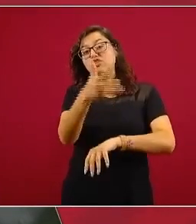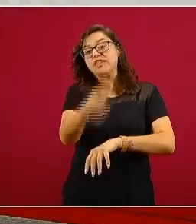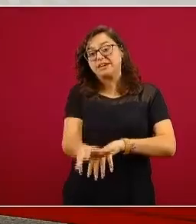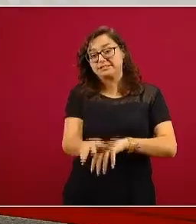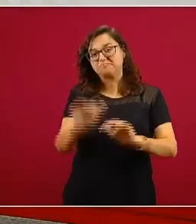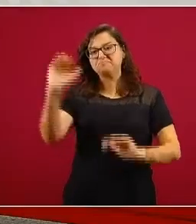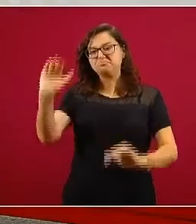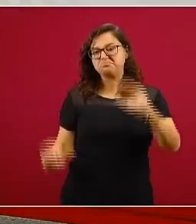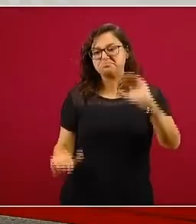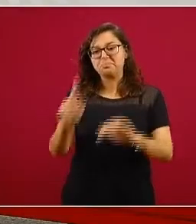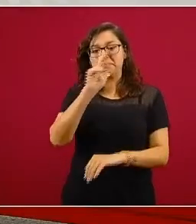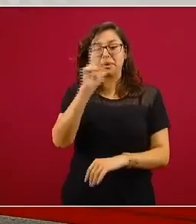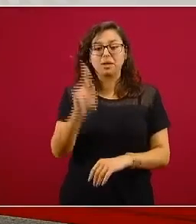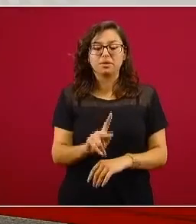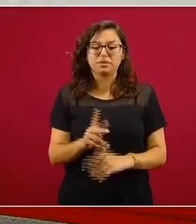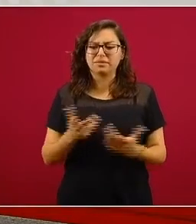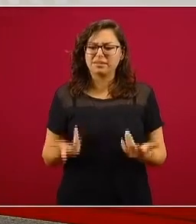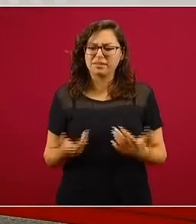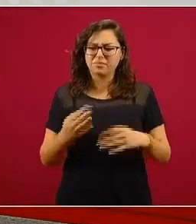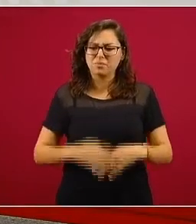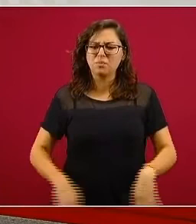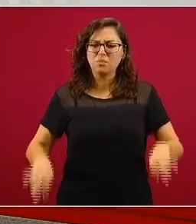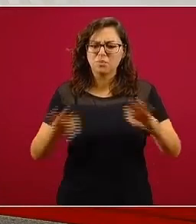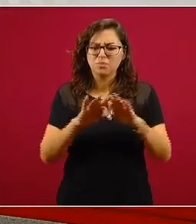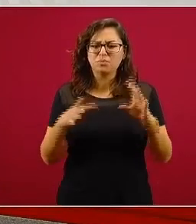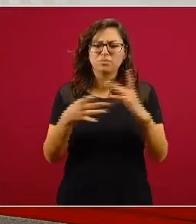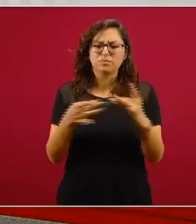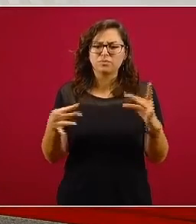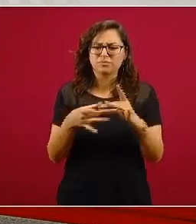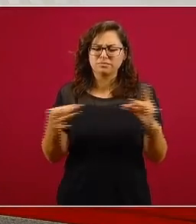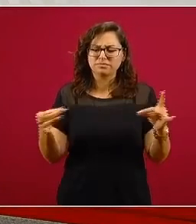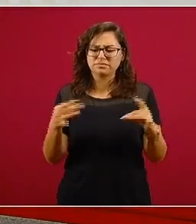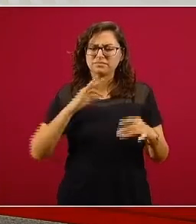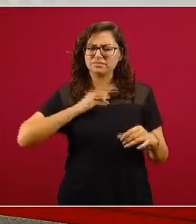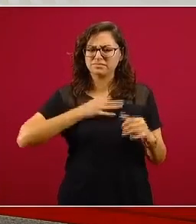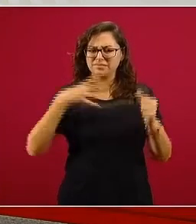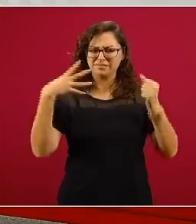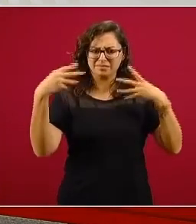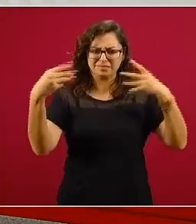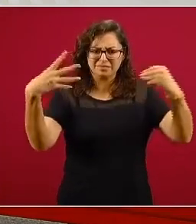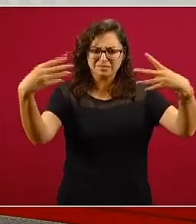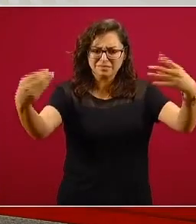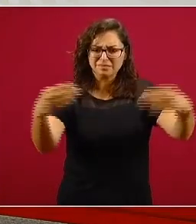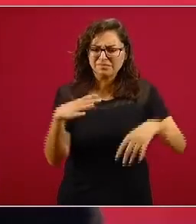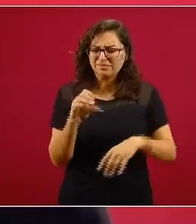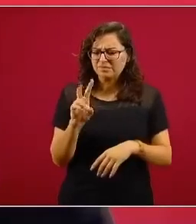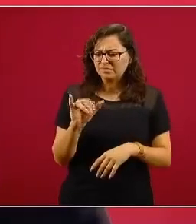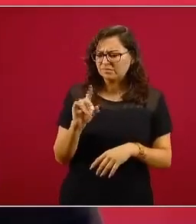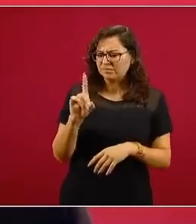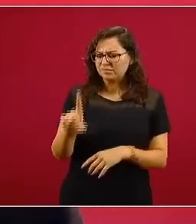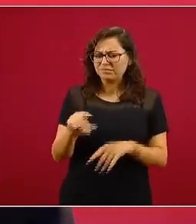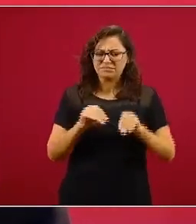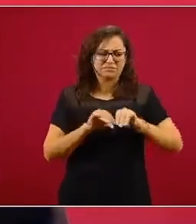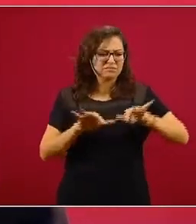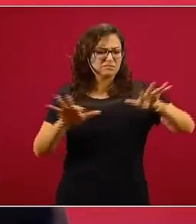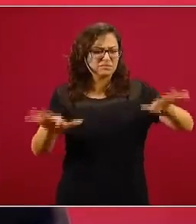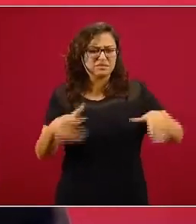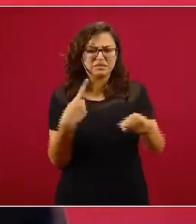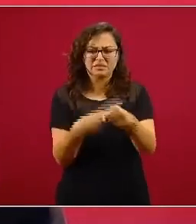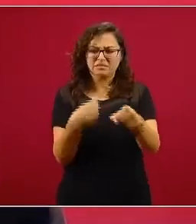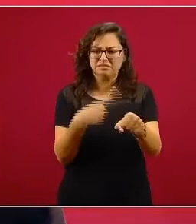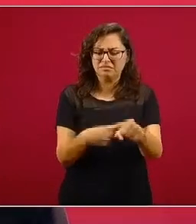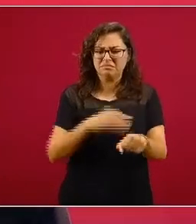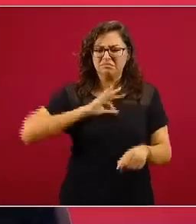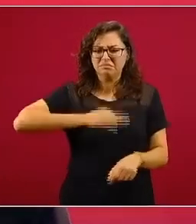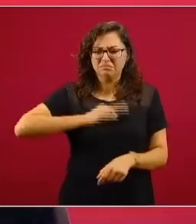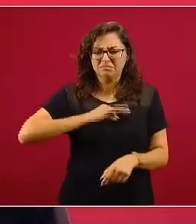mundo. ¿Y por qué es relevante eso cuando estamos hablando de epidemias, cuando estamos hablando de COVID, cuando estamos hablando de una enfermedad